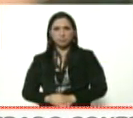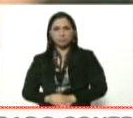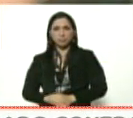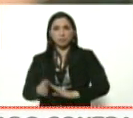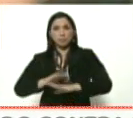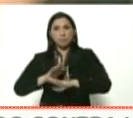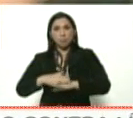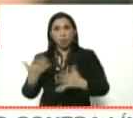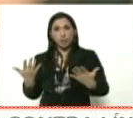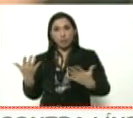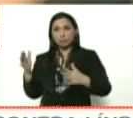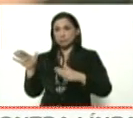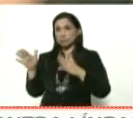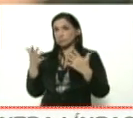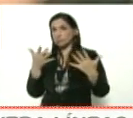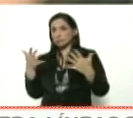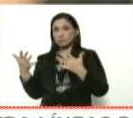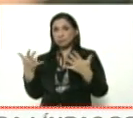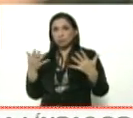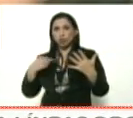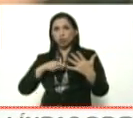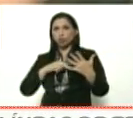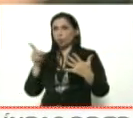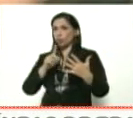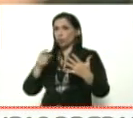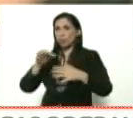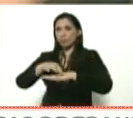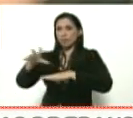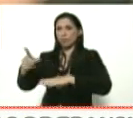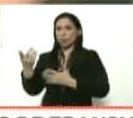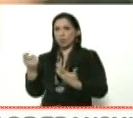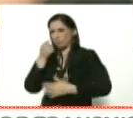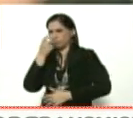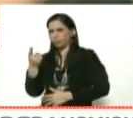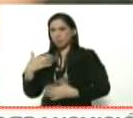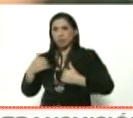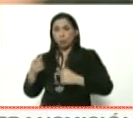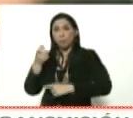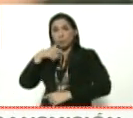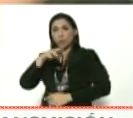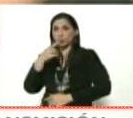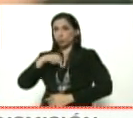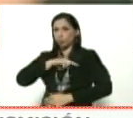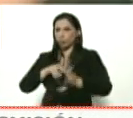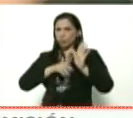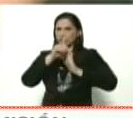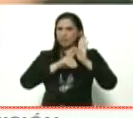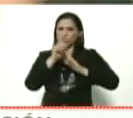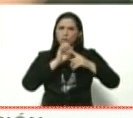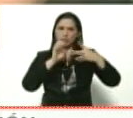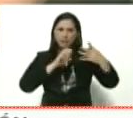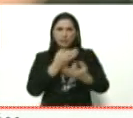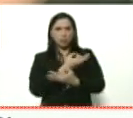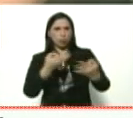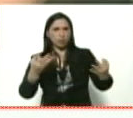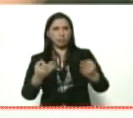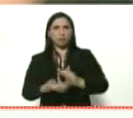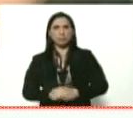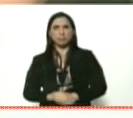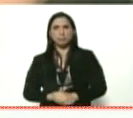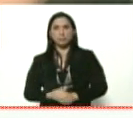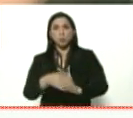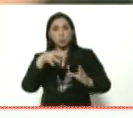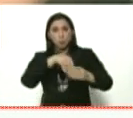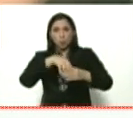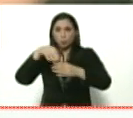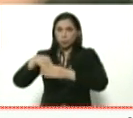Porque en medio de esta batalla no hemos descuidado la salud del pueblo. Y hemos desarrollado una estrategia correcta de